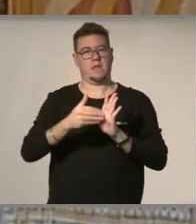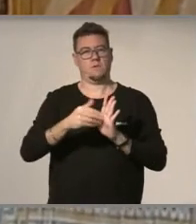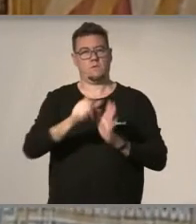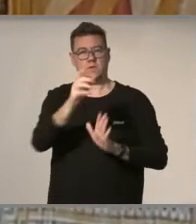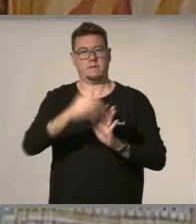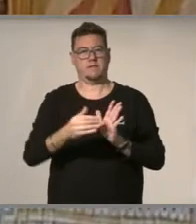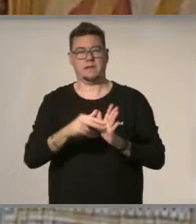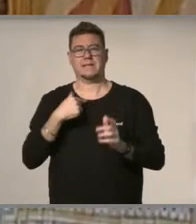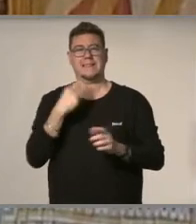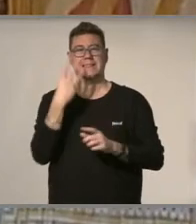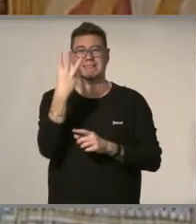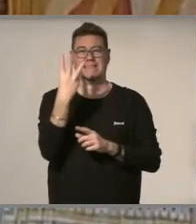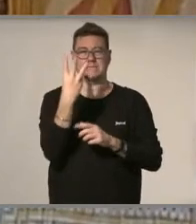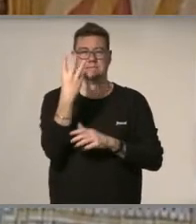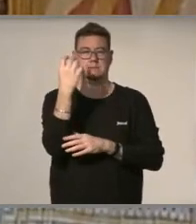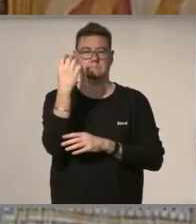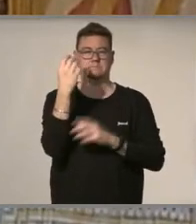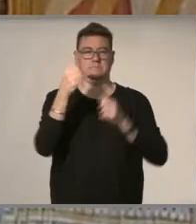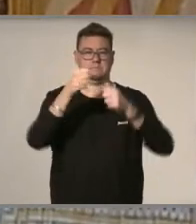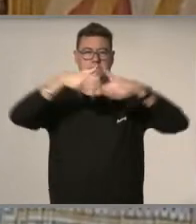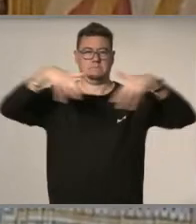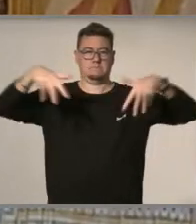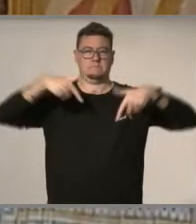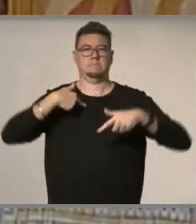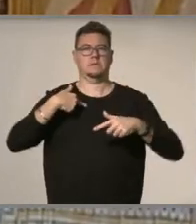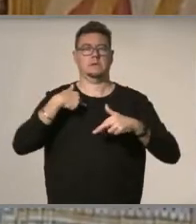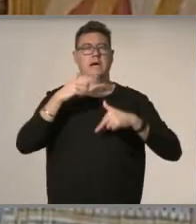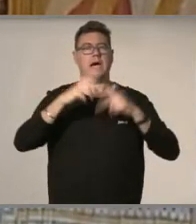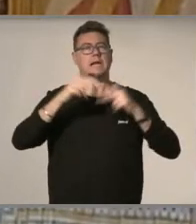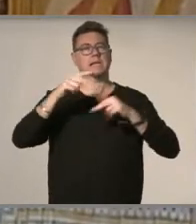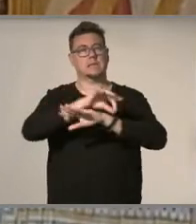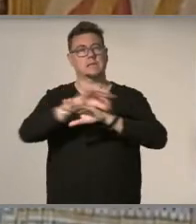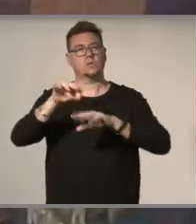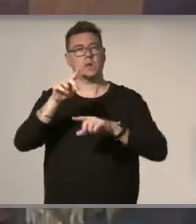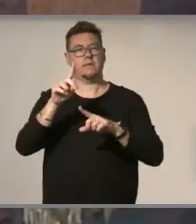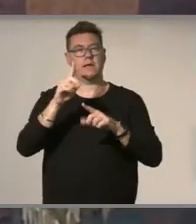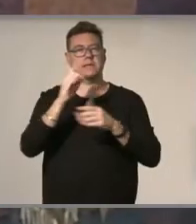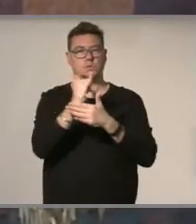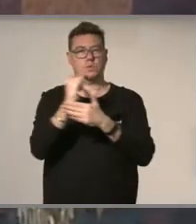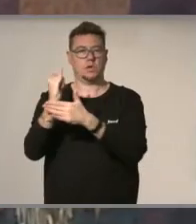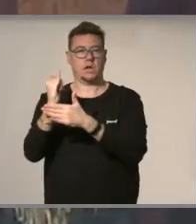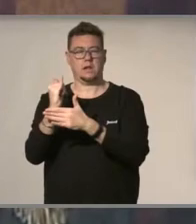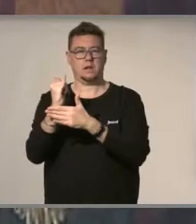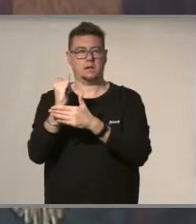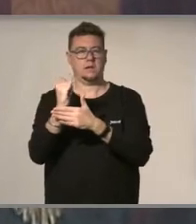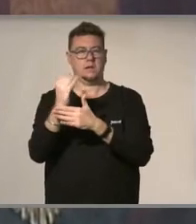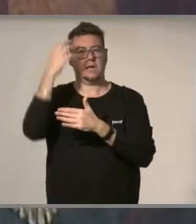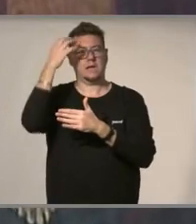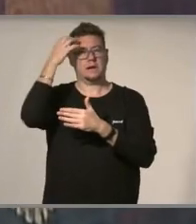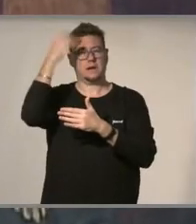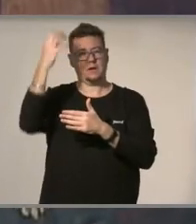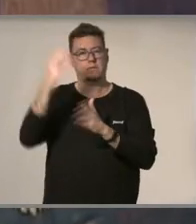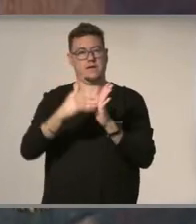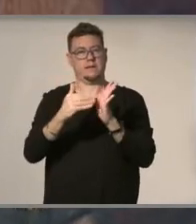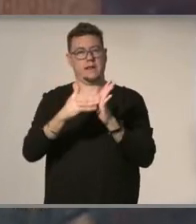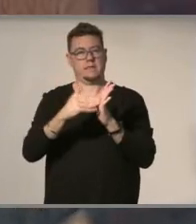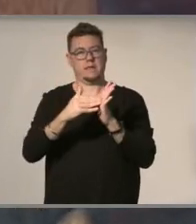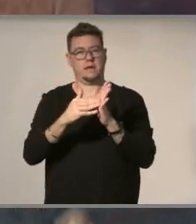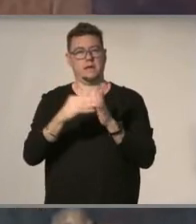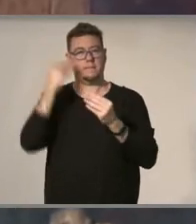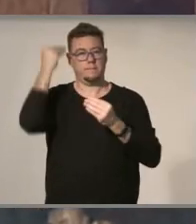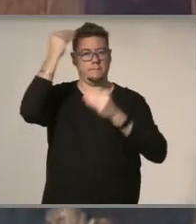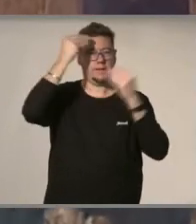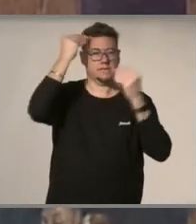los tres brazos que articulaban la arquitectura institucional del antiguo Reino de Valencia: pensamiento,